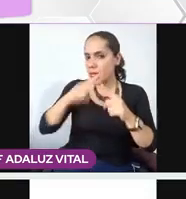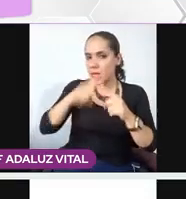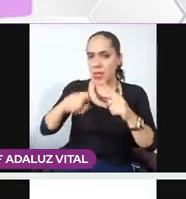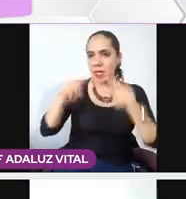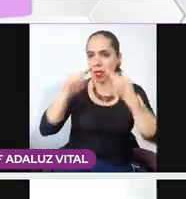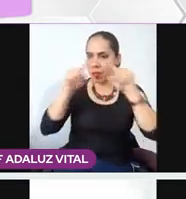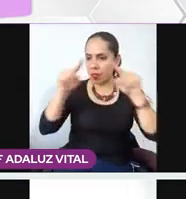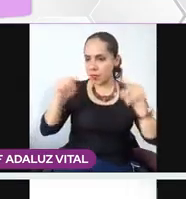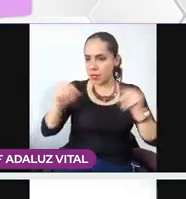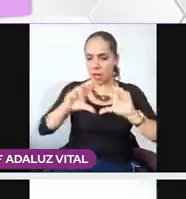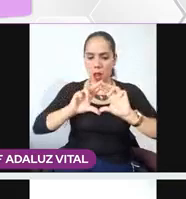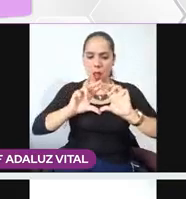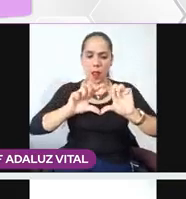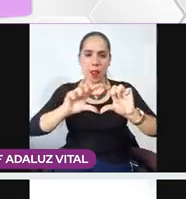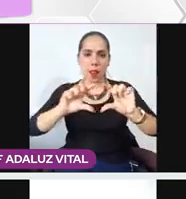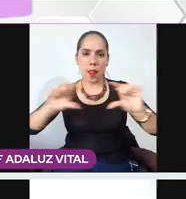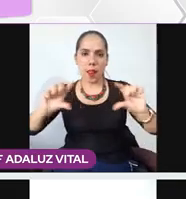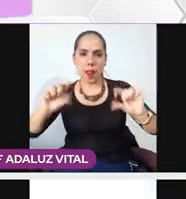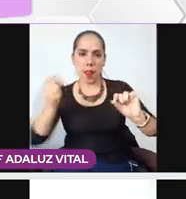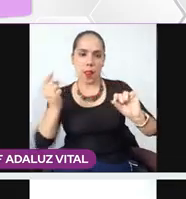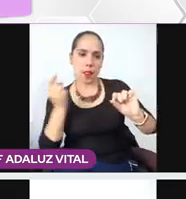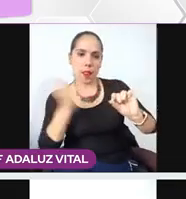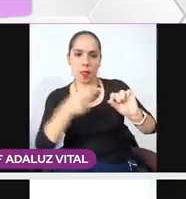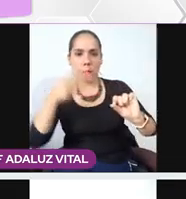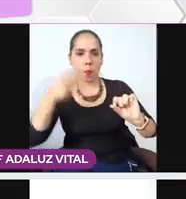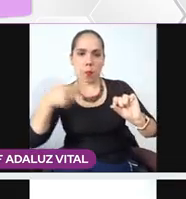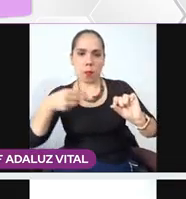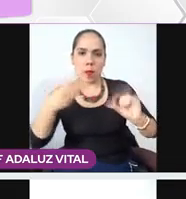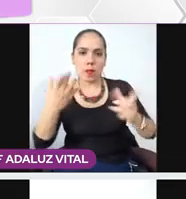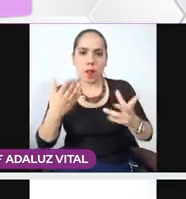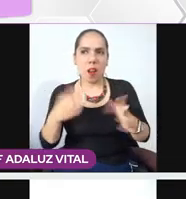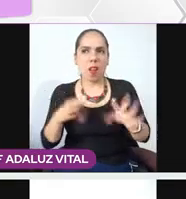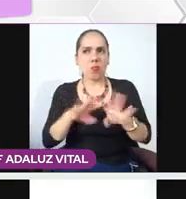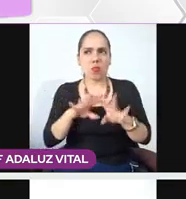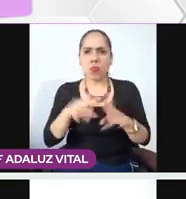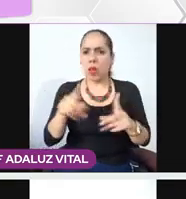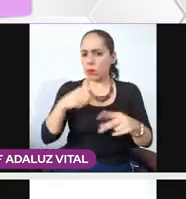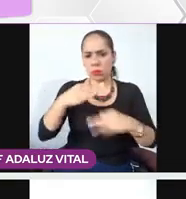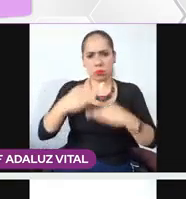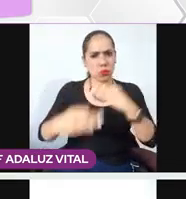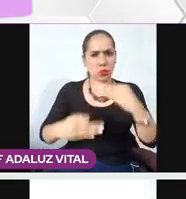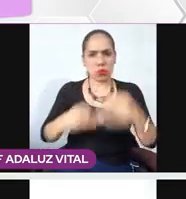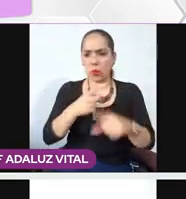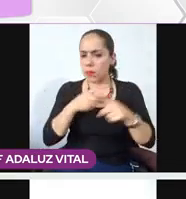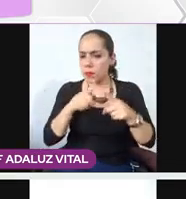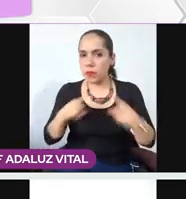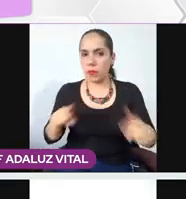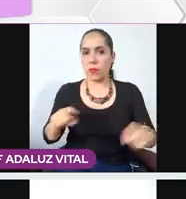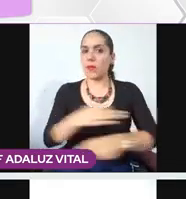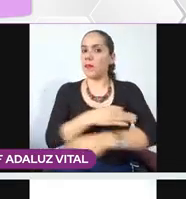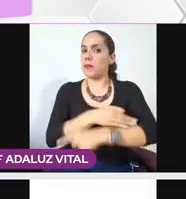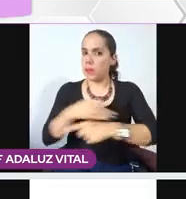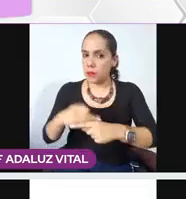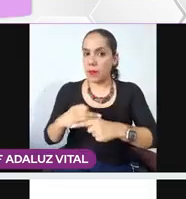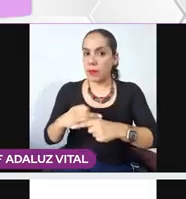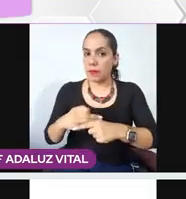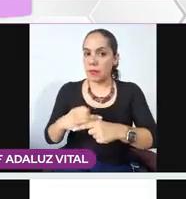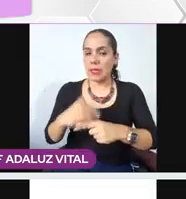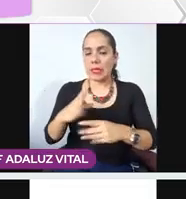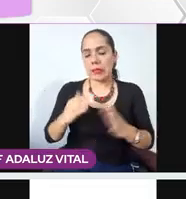familias monoparentales o a cualquier familia, ¿no? Entonces, sí, yo creo que todavía existe mucho y yo creo que nos falta